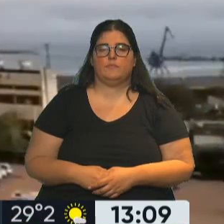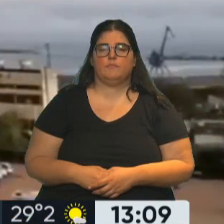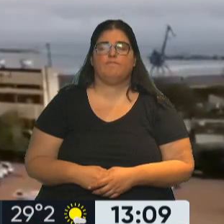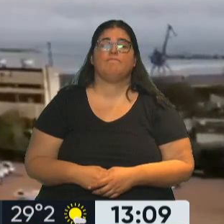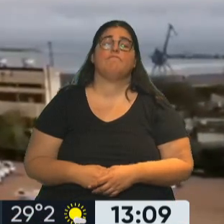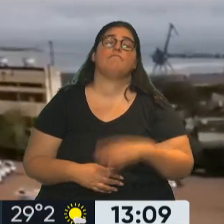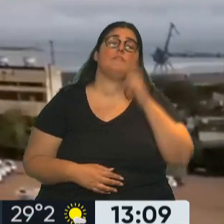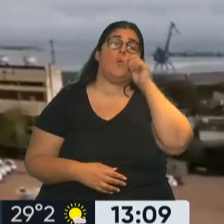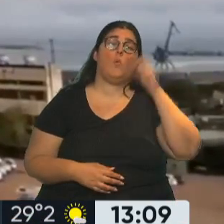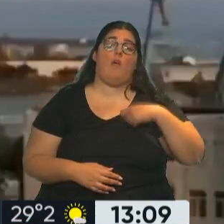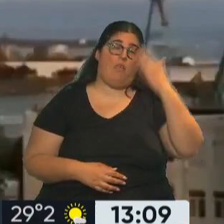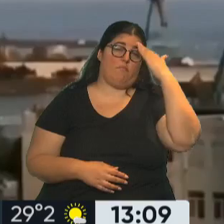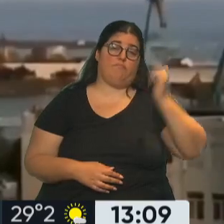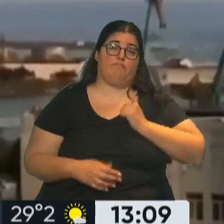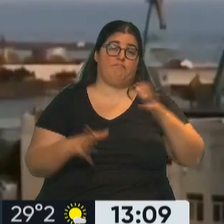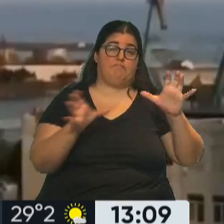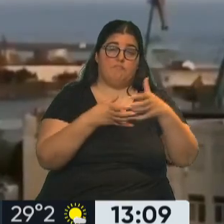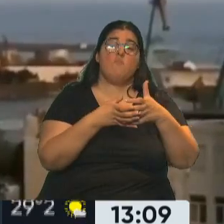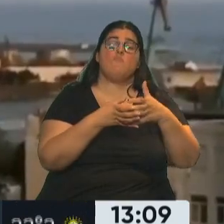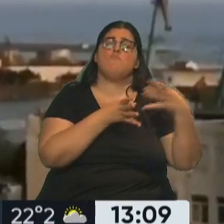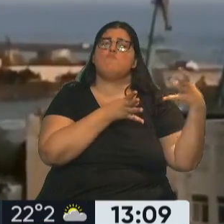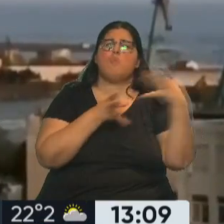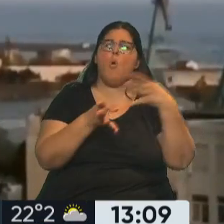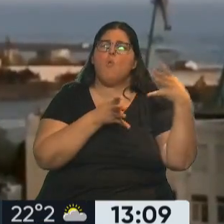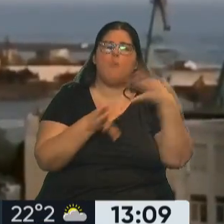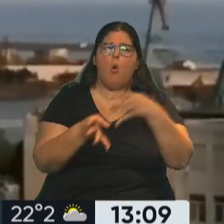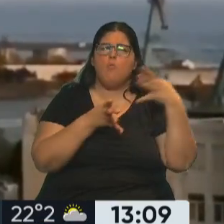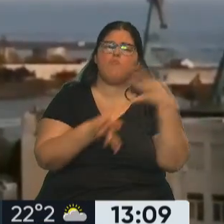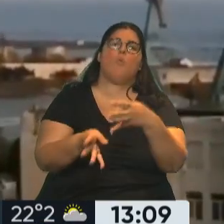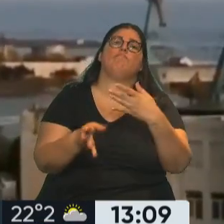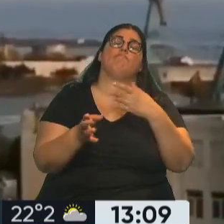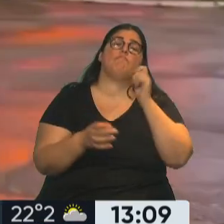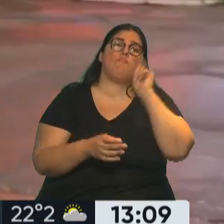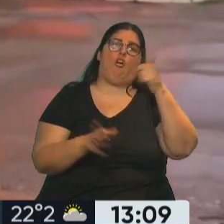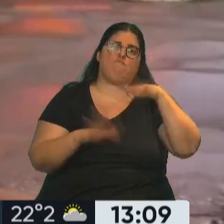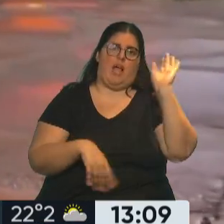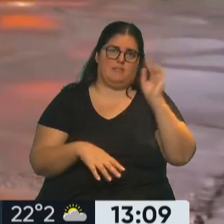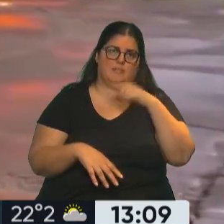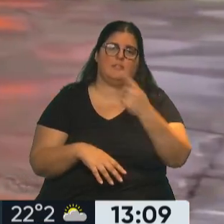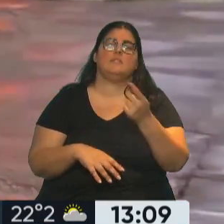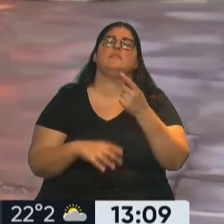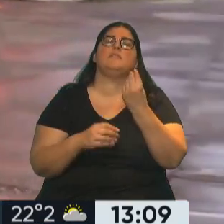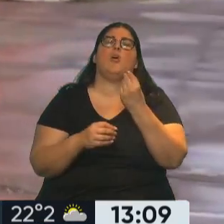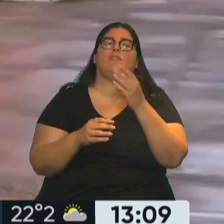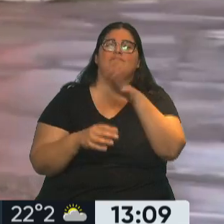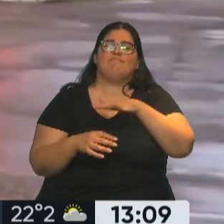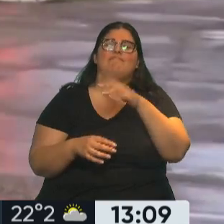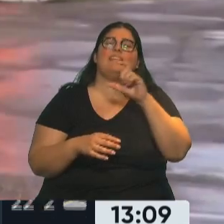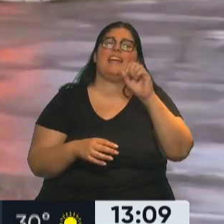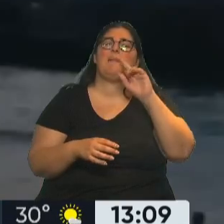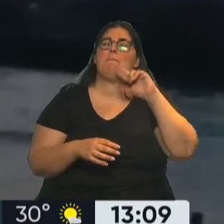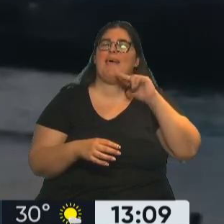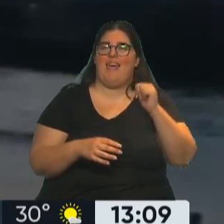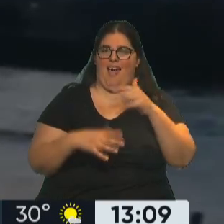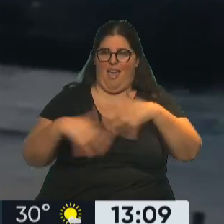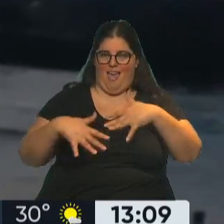pranas tuvieron un poco más de éxito con ataques en profundidad contra instalaciones militares y líneas logísticas en crimea y muy dentro de territorio